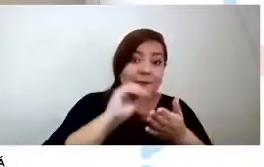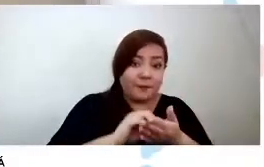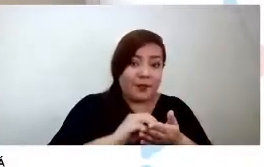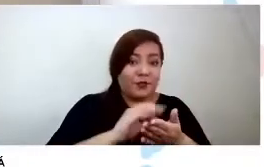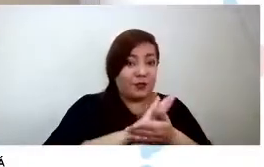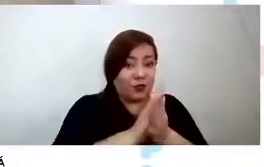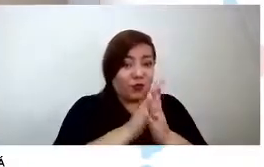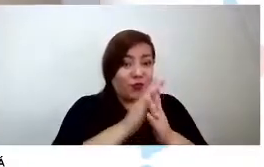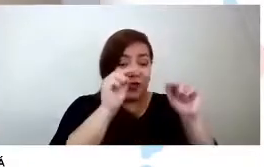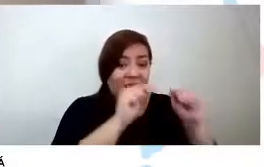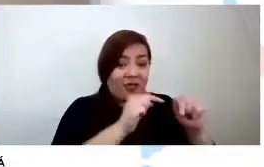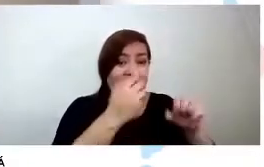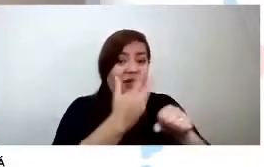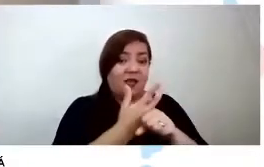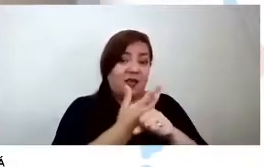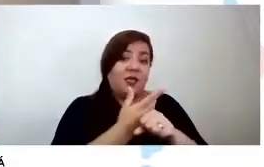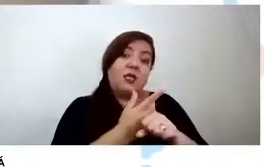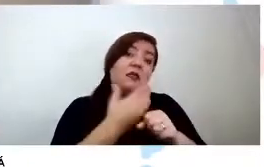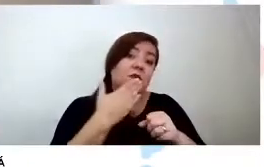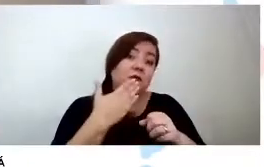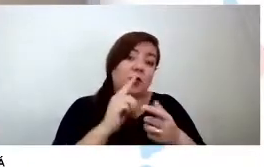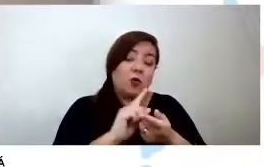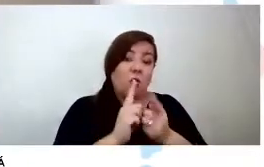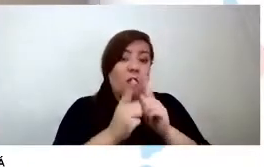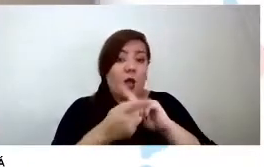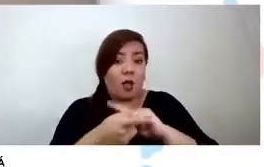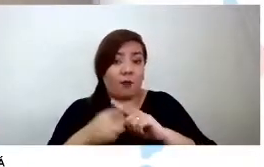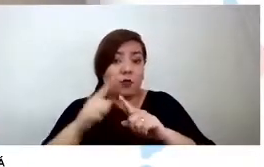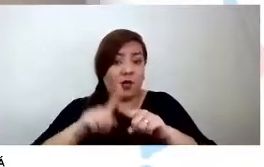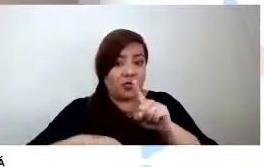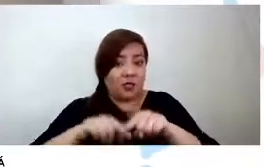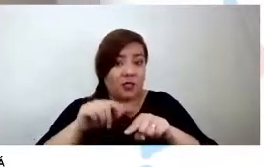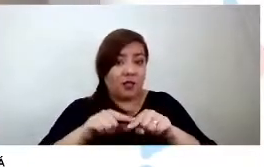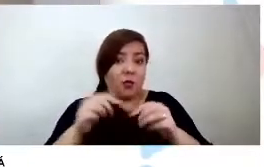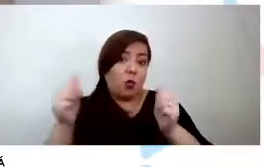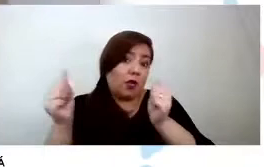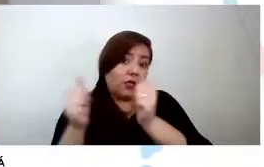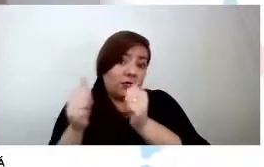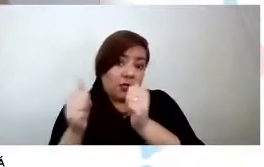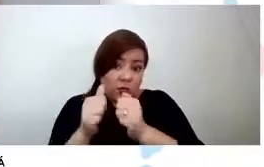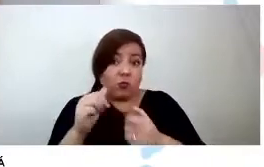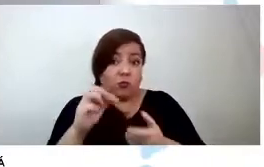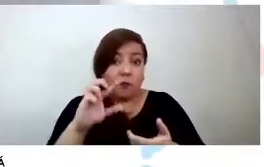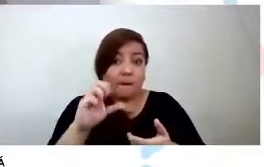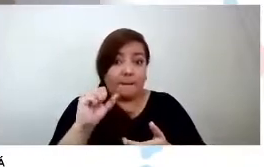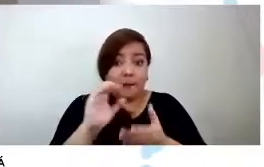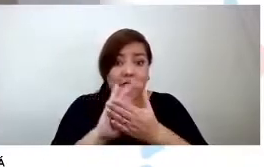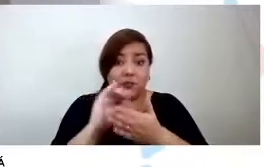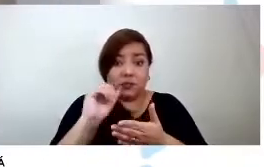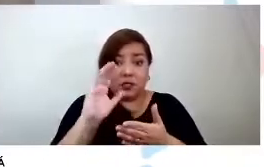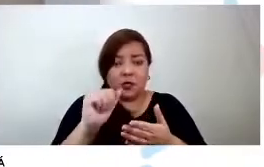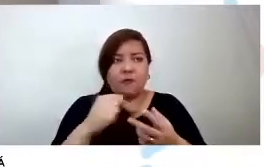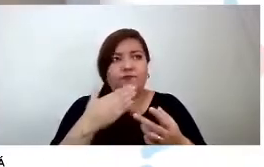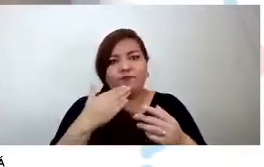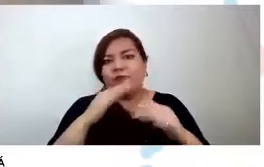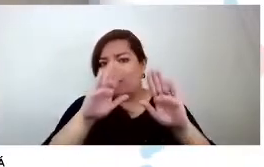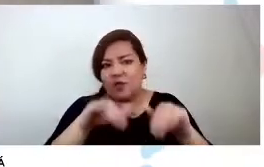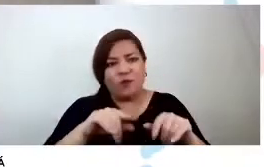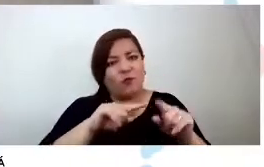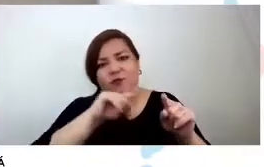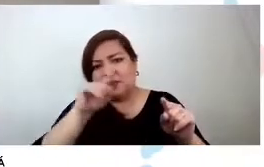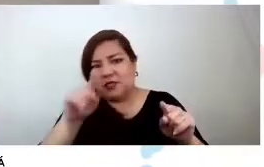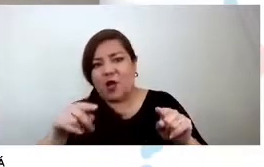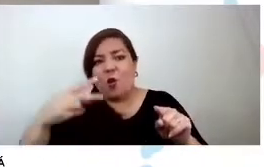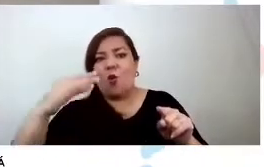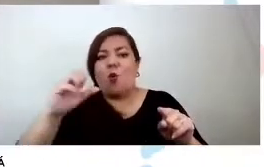la Tierra en lugares tan cercanos como Pachica. También pasa lo mismo en lugares como Guatacondo y Chacarillas, donde tú tienes